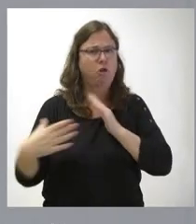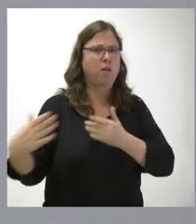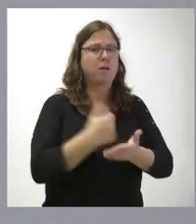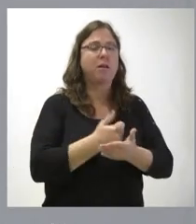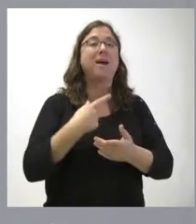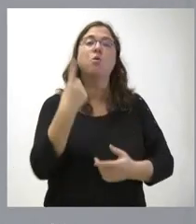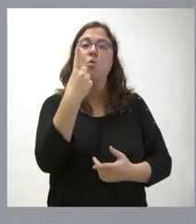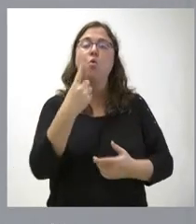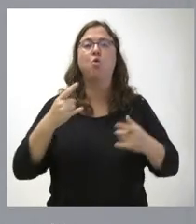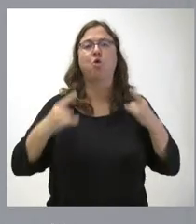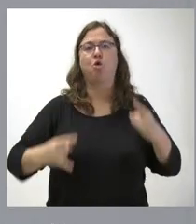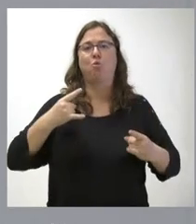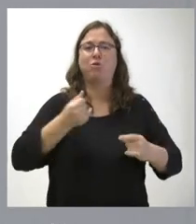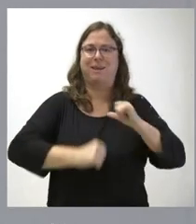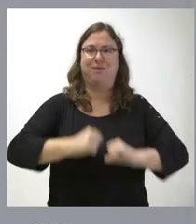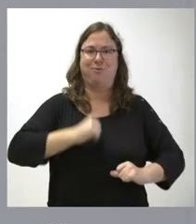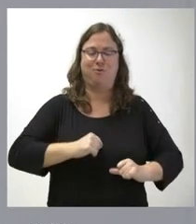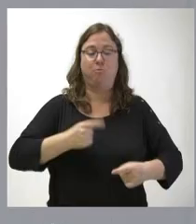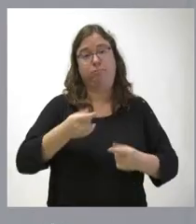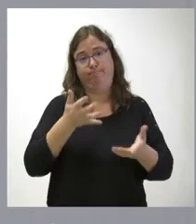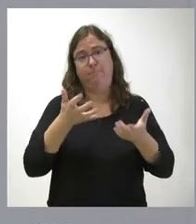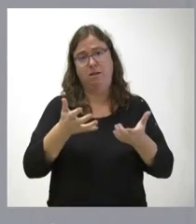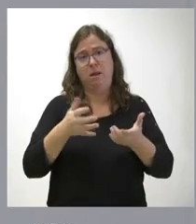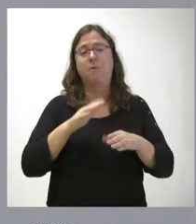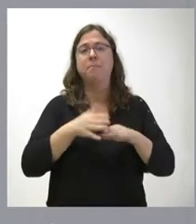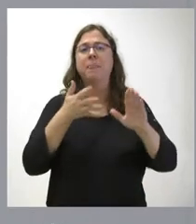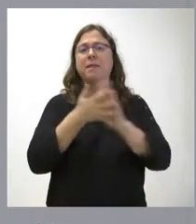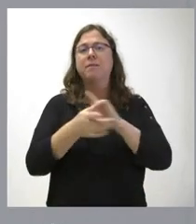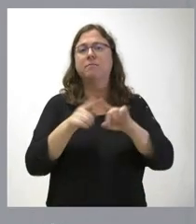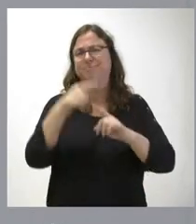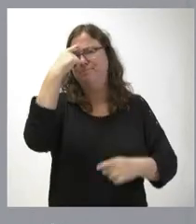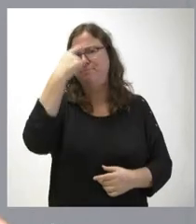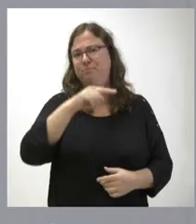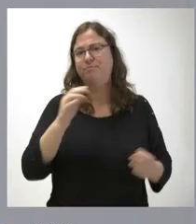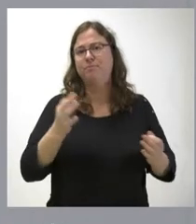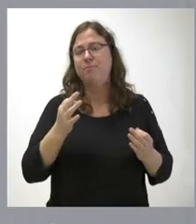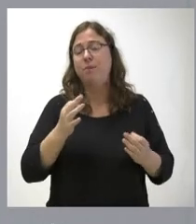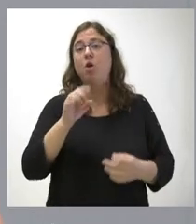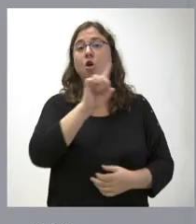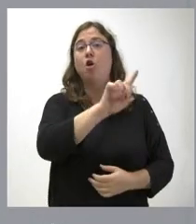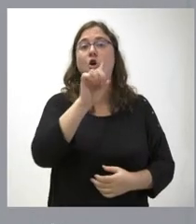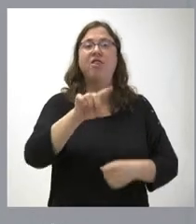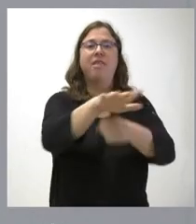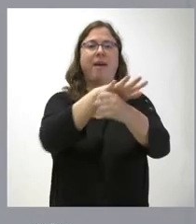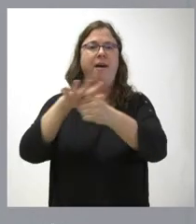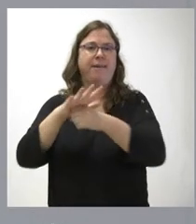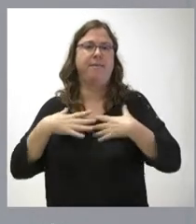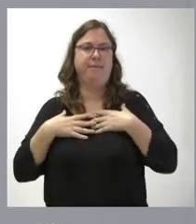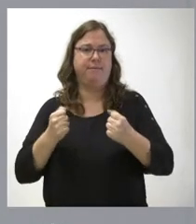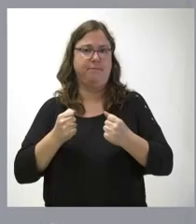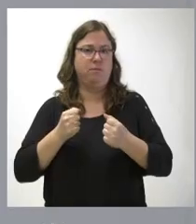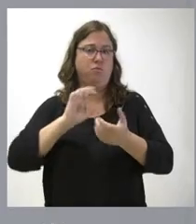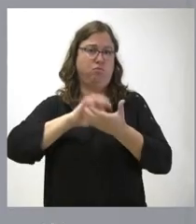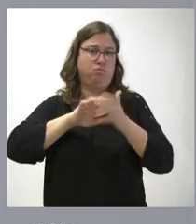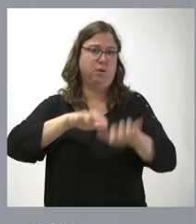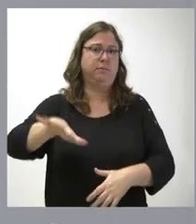robot quirúrgico con todas las ventajas que yo Supone son por tanto como ustedes conocen 11 áreas de salud en nuestra comunidad